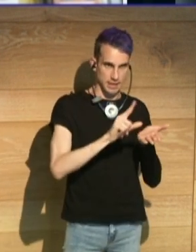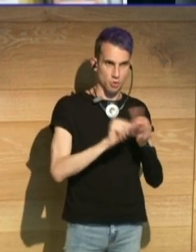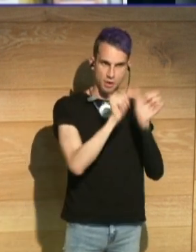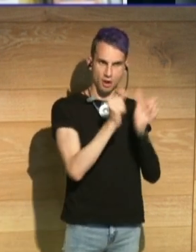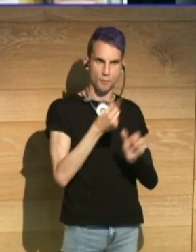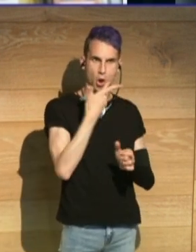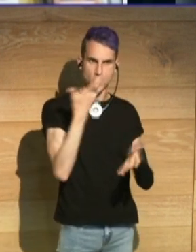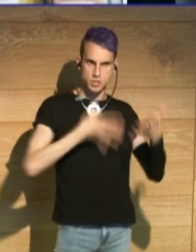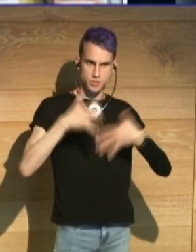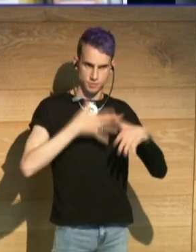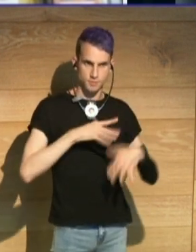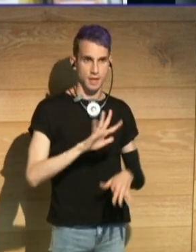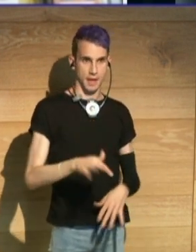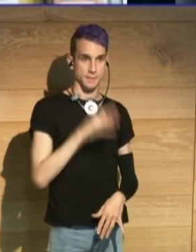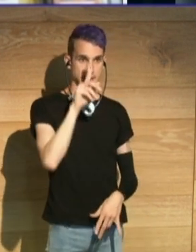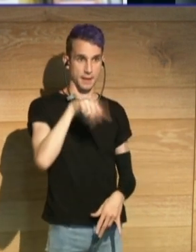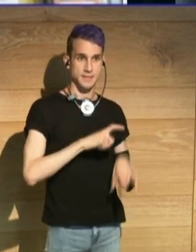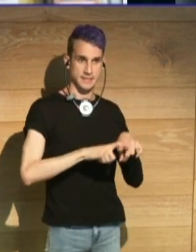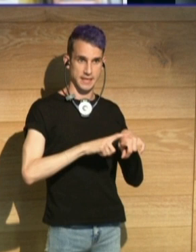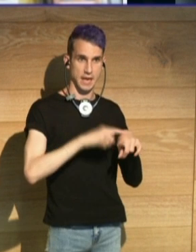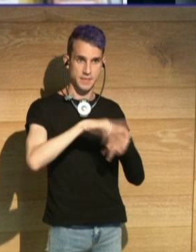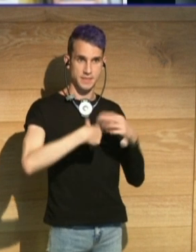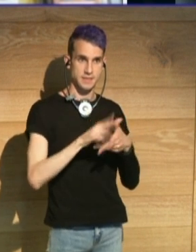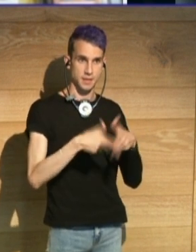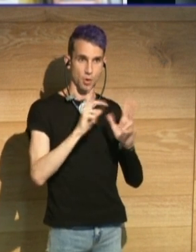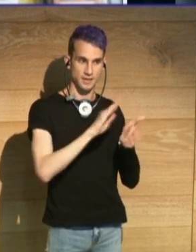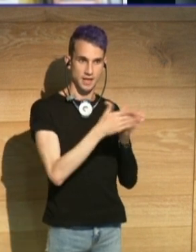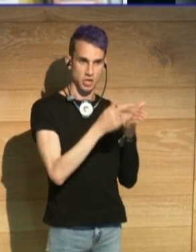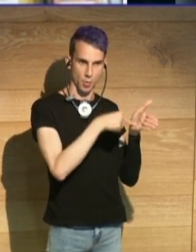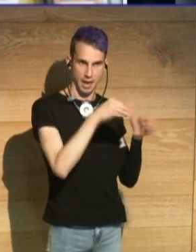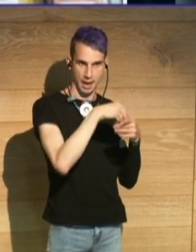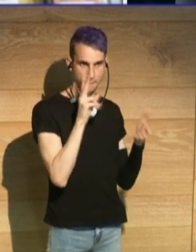carácter profundamente demócrata de la novela, en esto